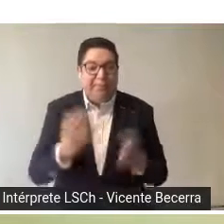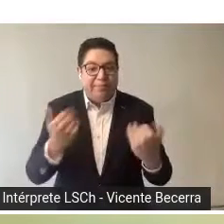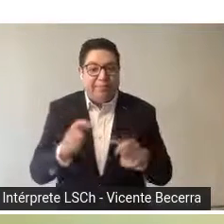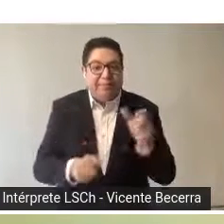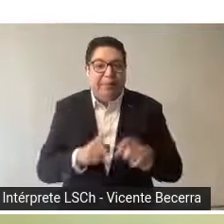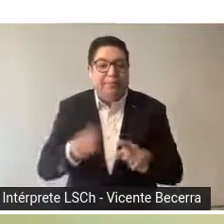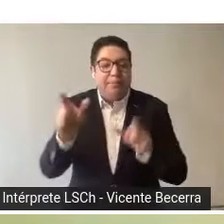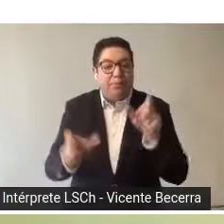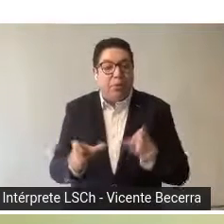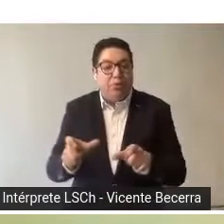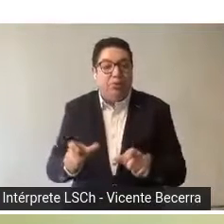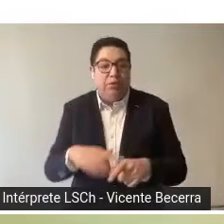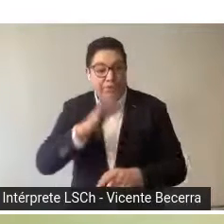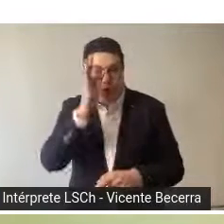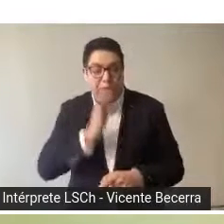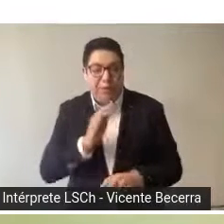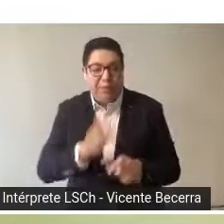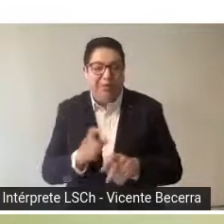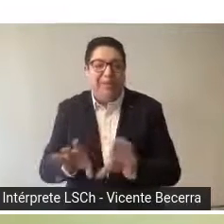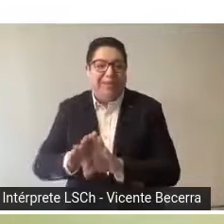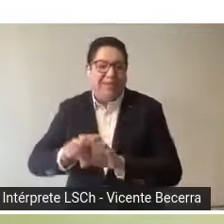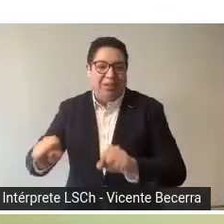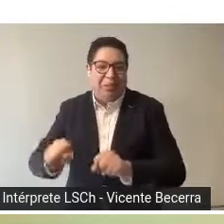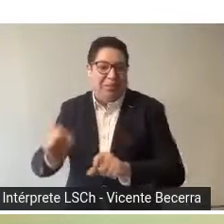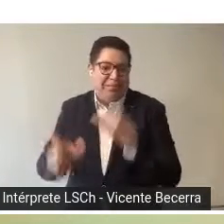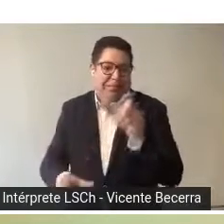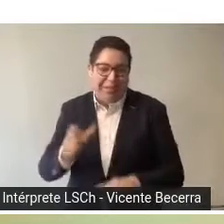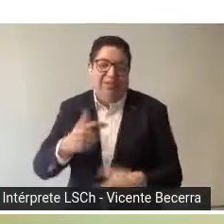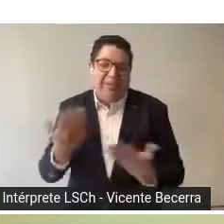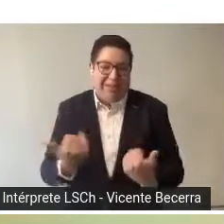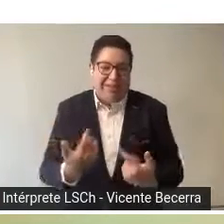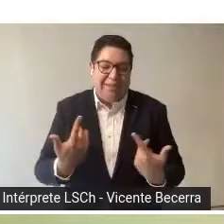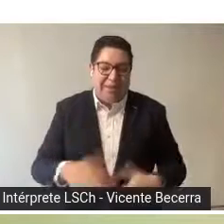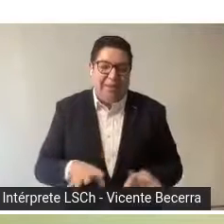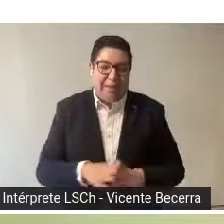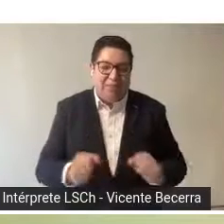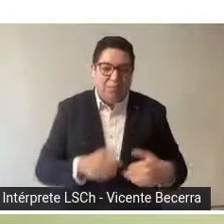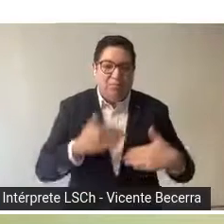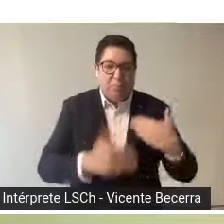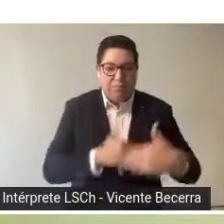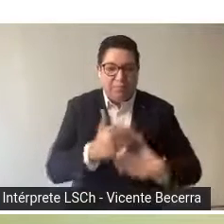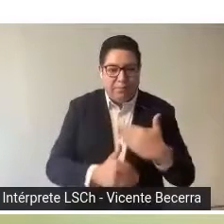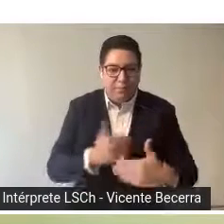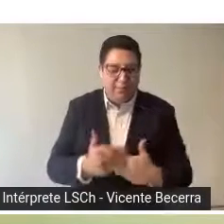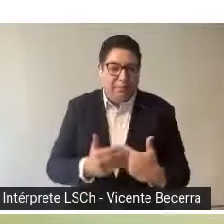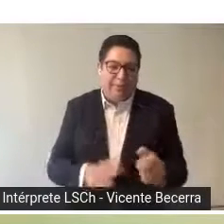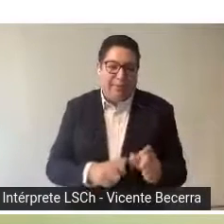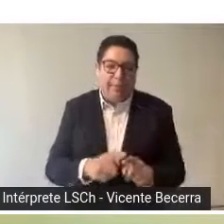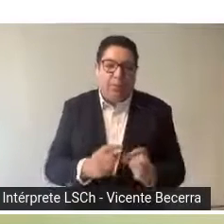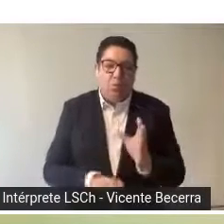servidores públicos que estén comprometidos con la transformación, con la modernización,